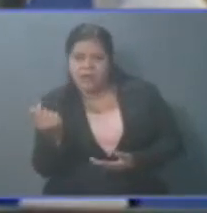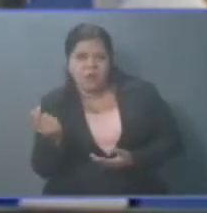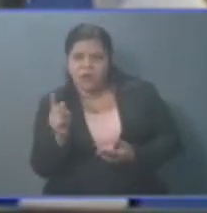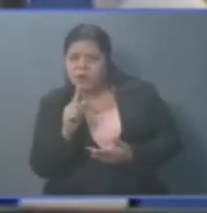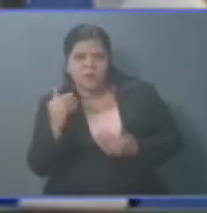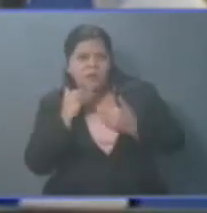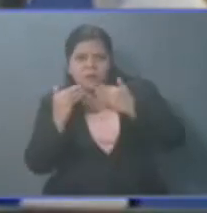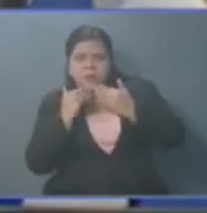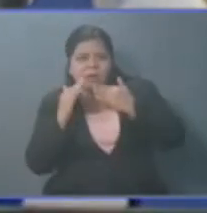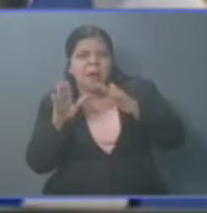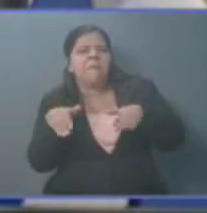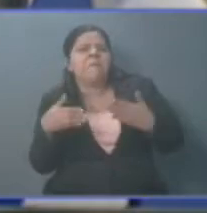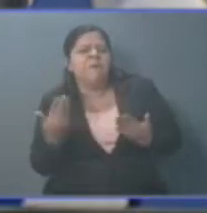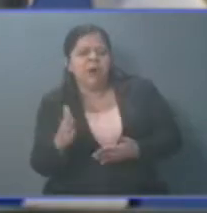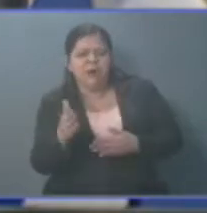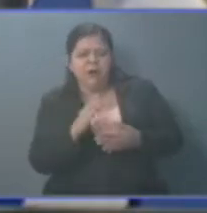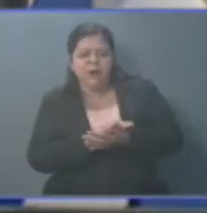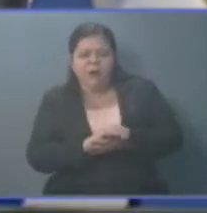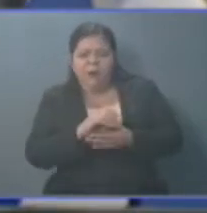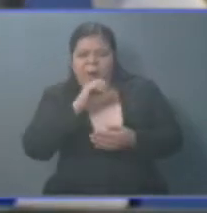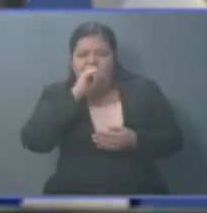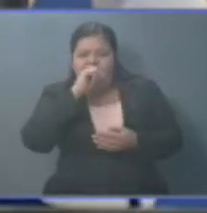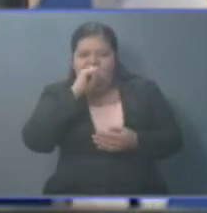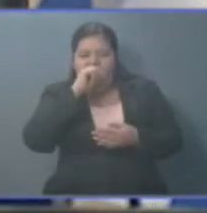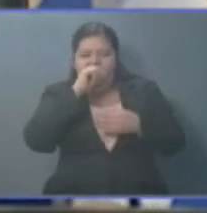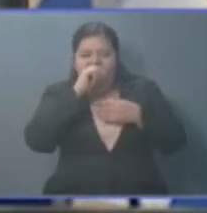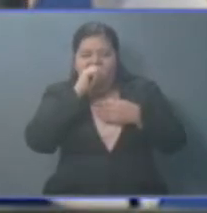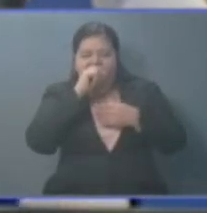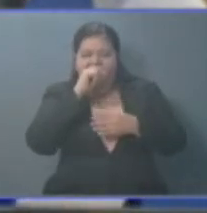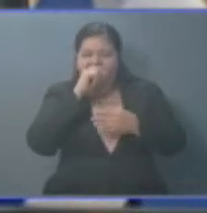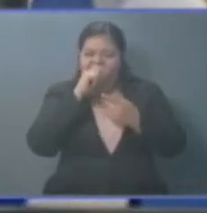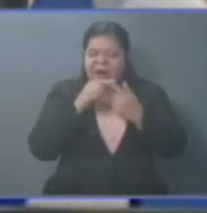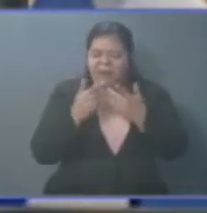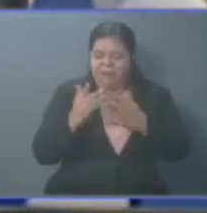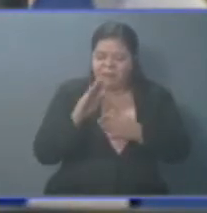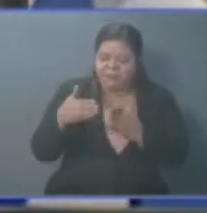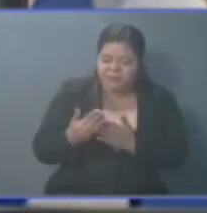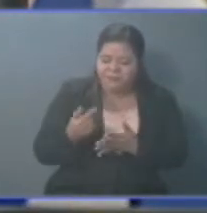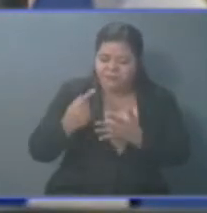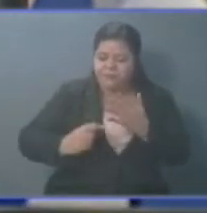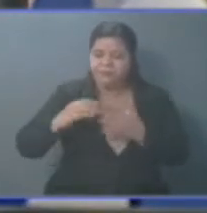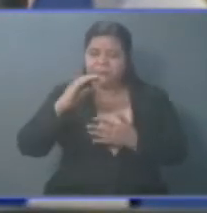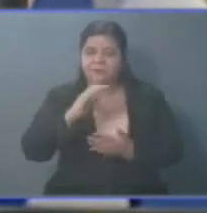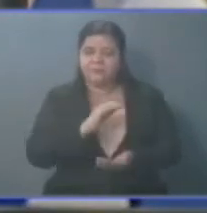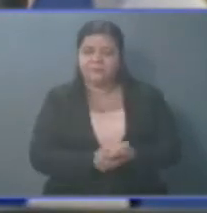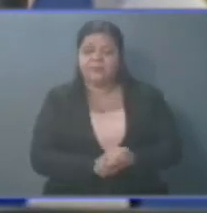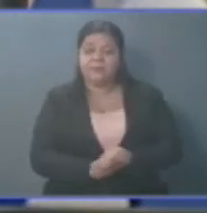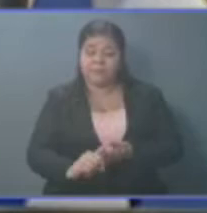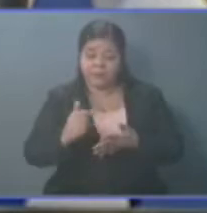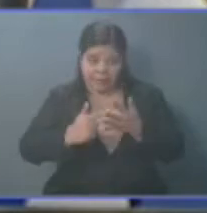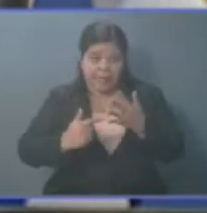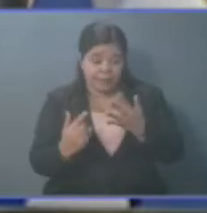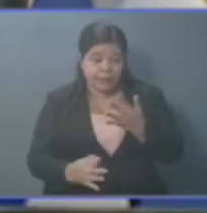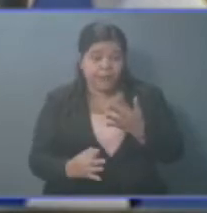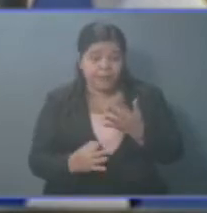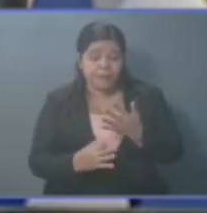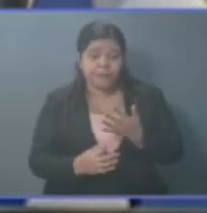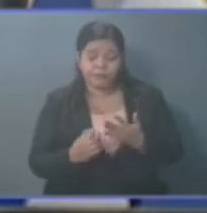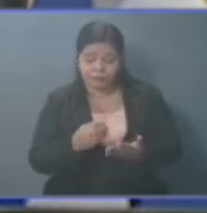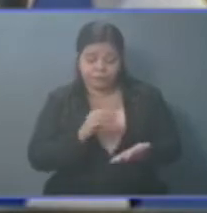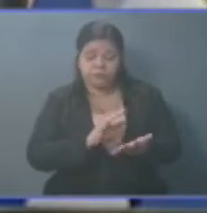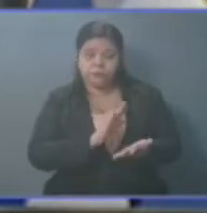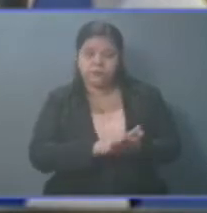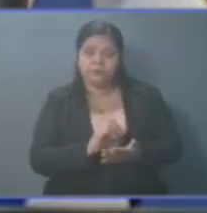especificar los destinos. Y la Constitución, la ley, nos